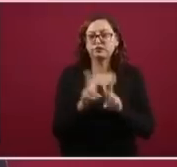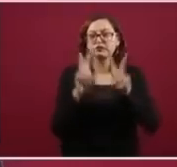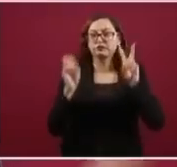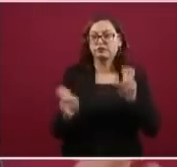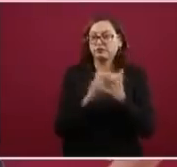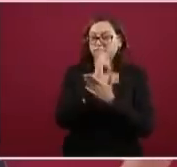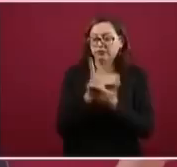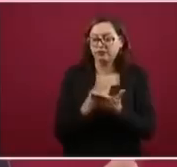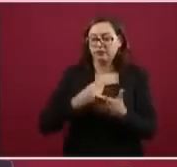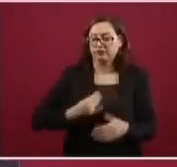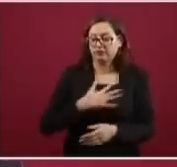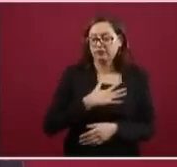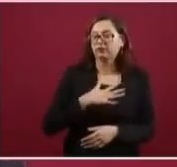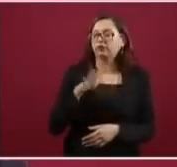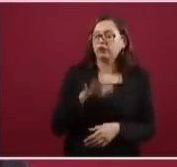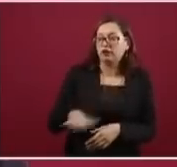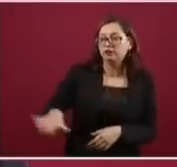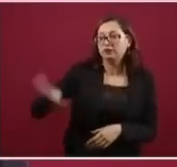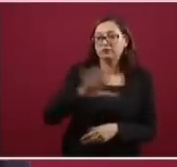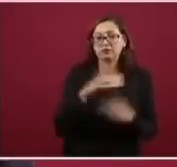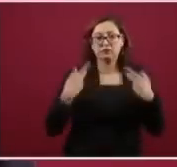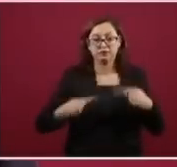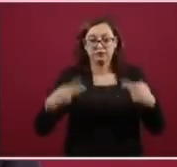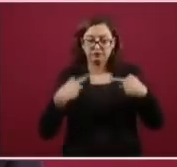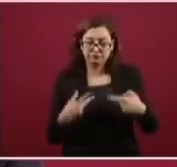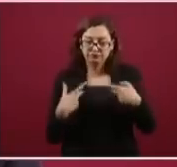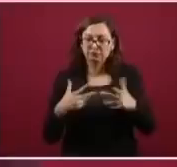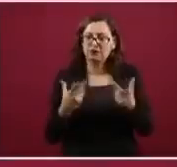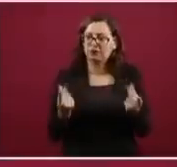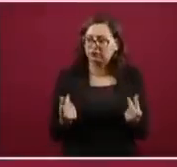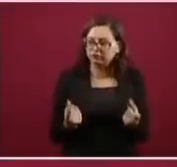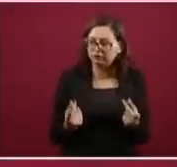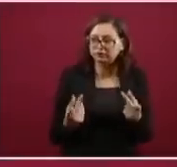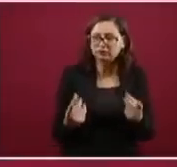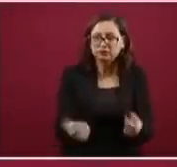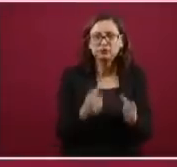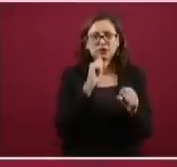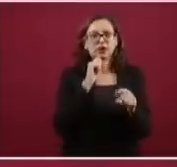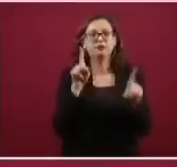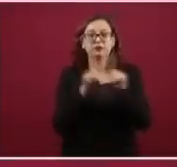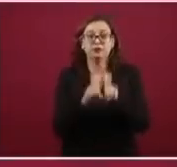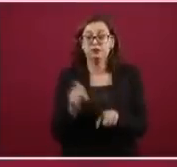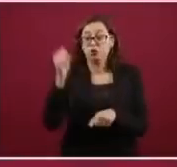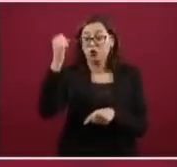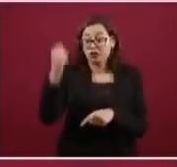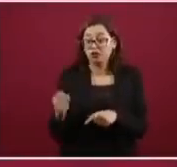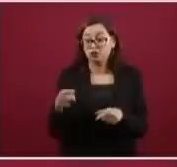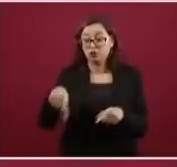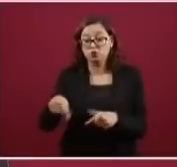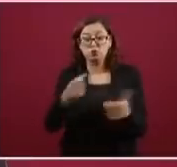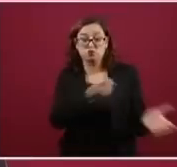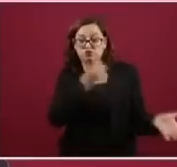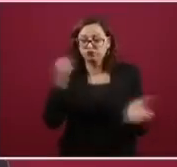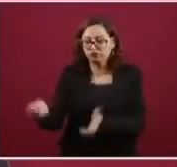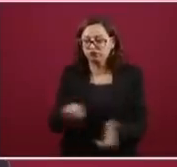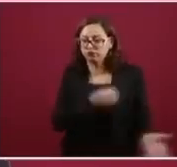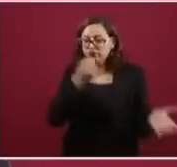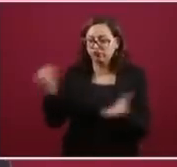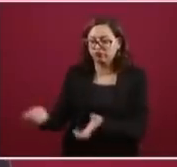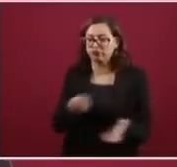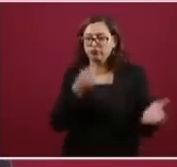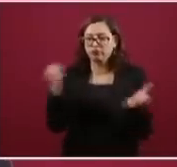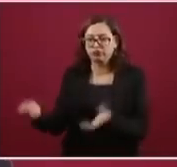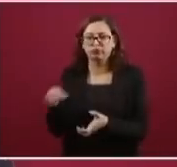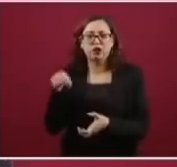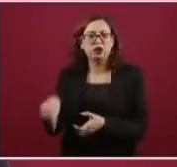que permiten aumentar el capital humano por las todas las políticas de inversión en el sur del país que es la parte del país que